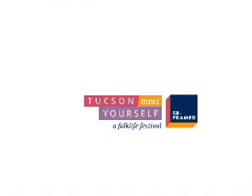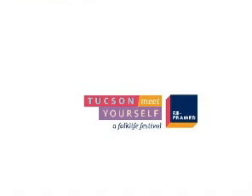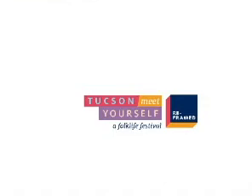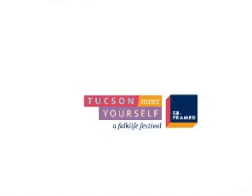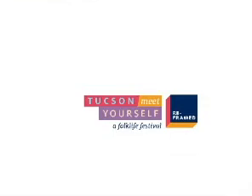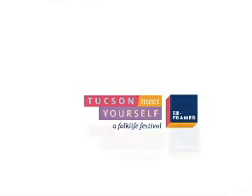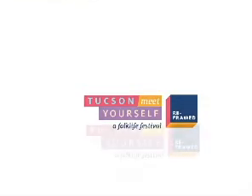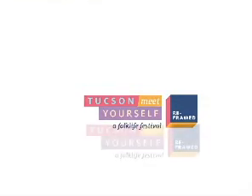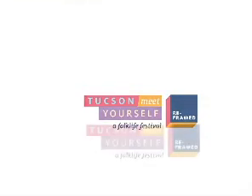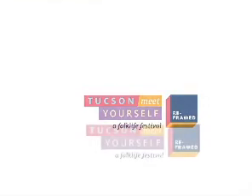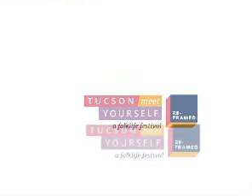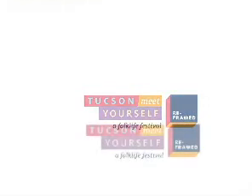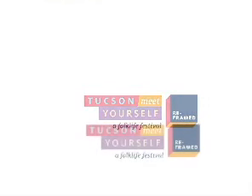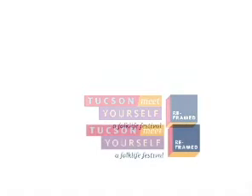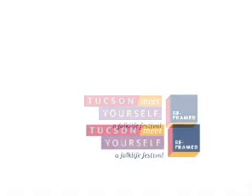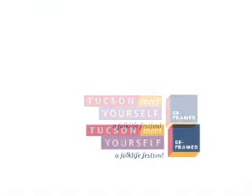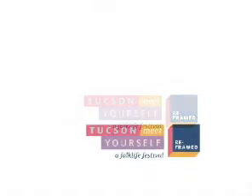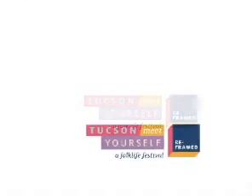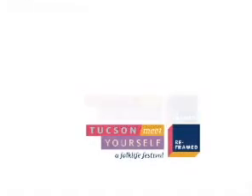programa.